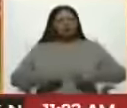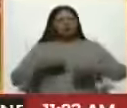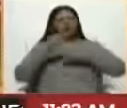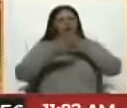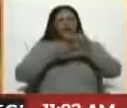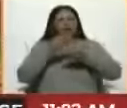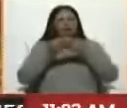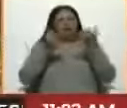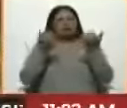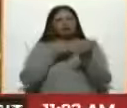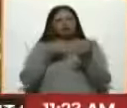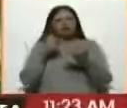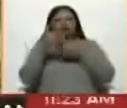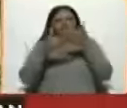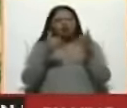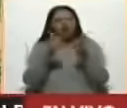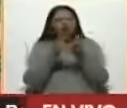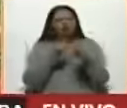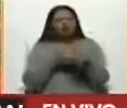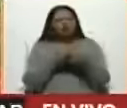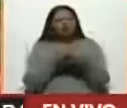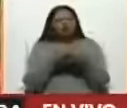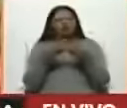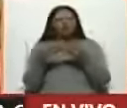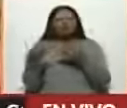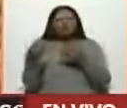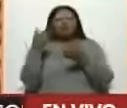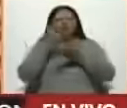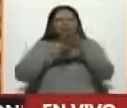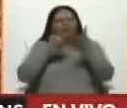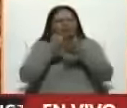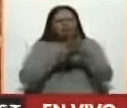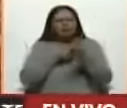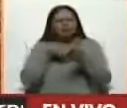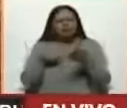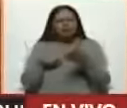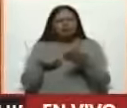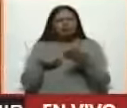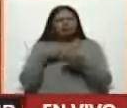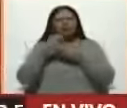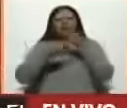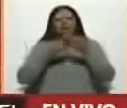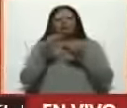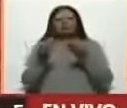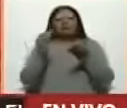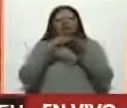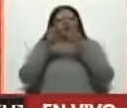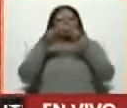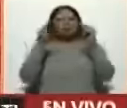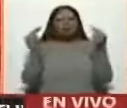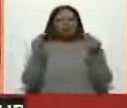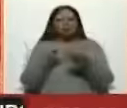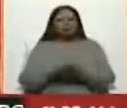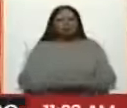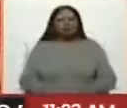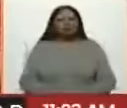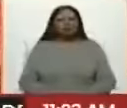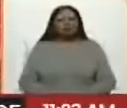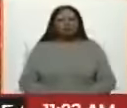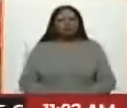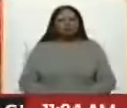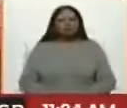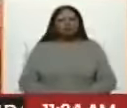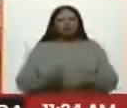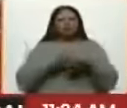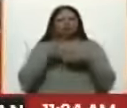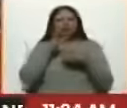Ahora estamos a pocos días de otra batalla, de una batalla donde nos estamos jugando de nuevo la paz, porque ninguno de